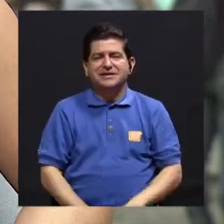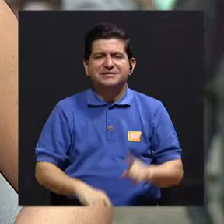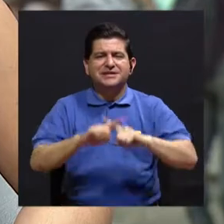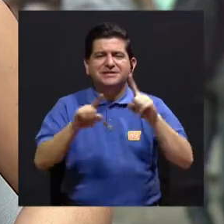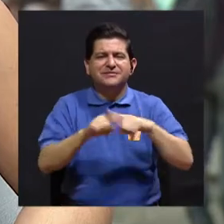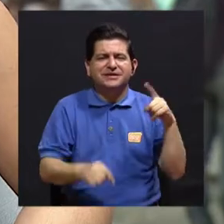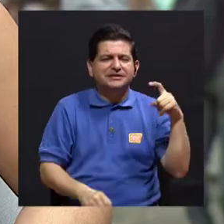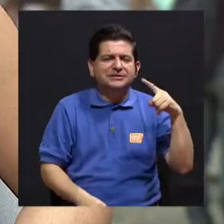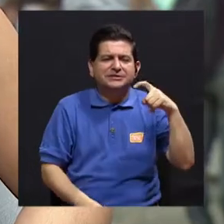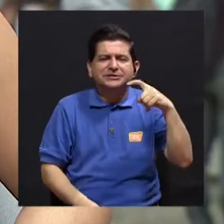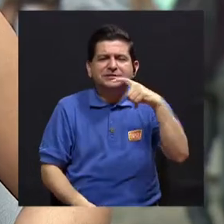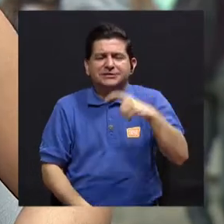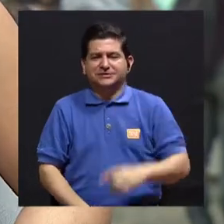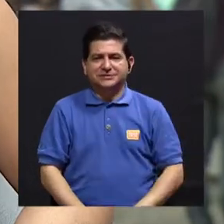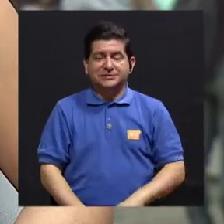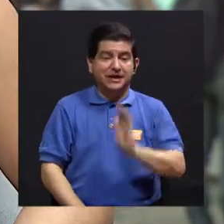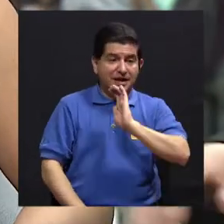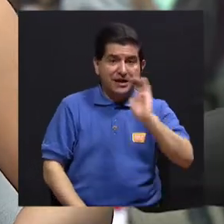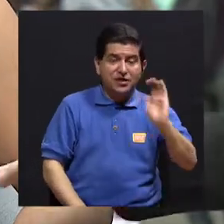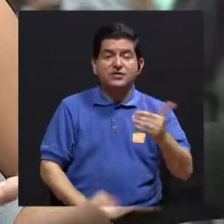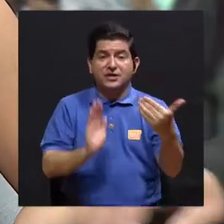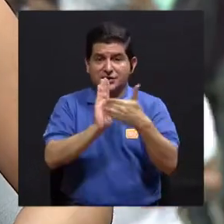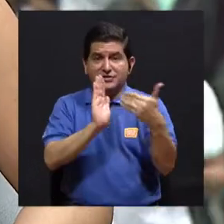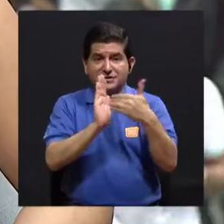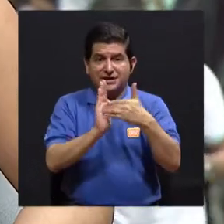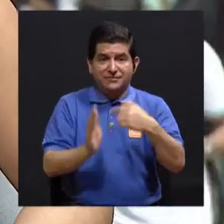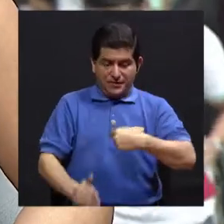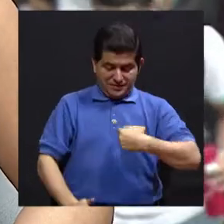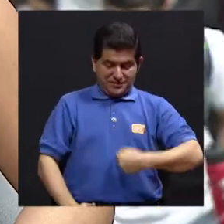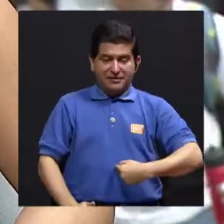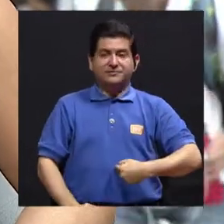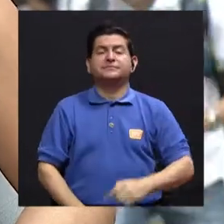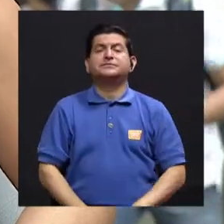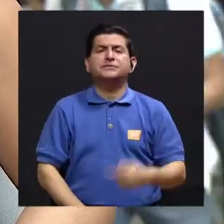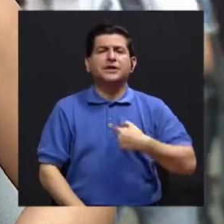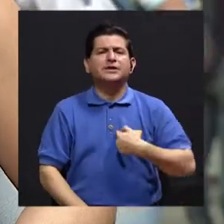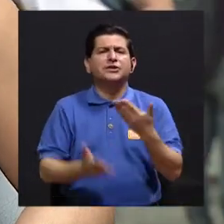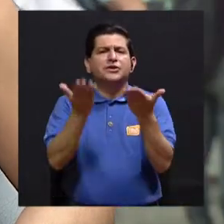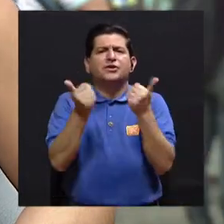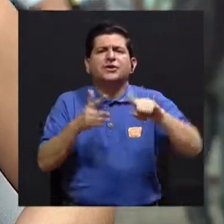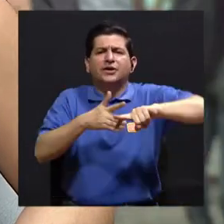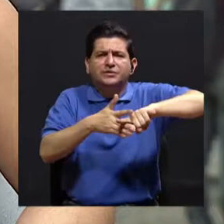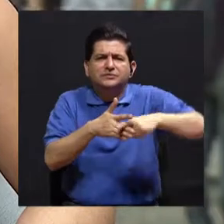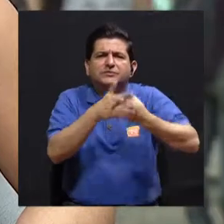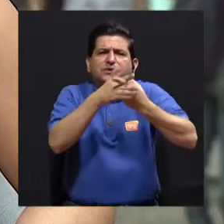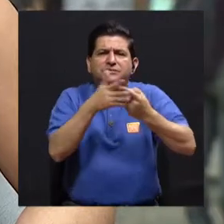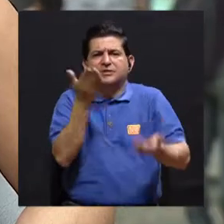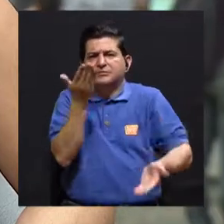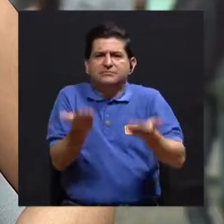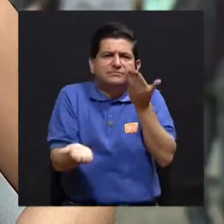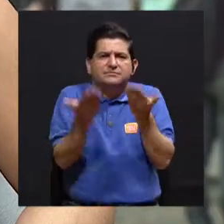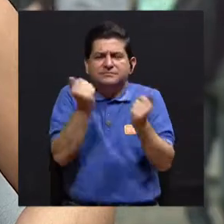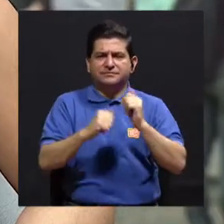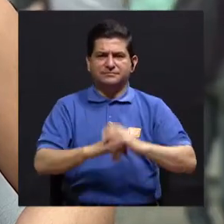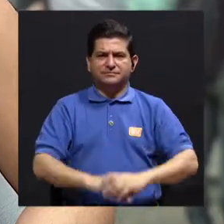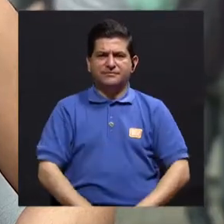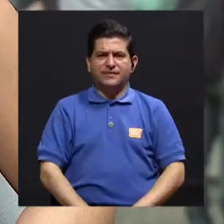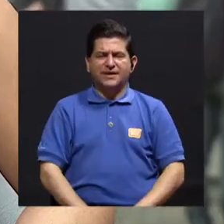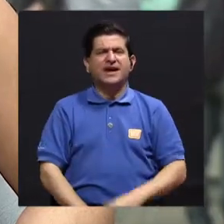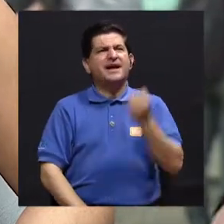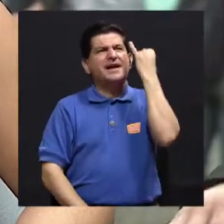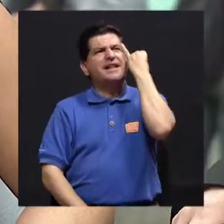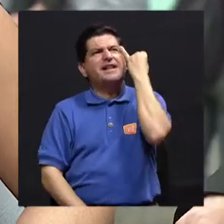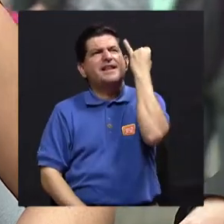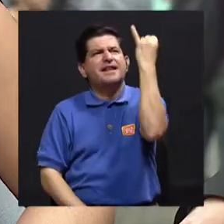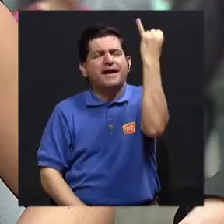los parásitos y las lombrices en los niños. Sí, entonces yo quisiera empezar, Adrián, por...